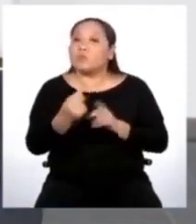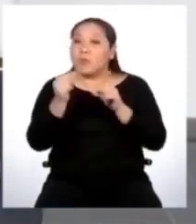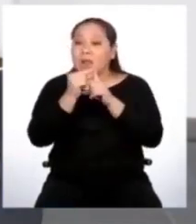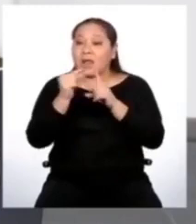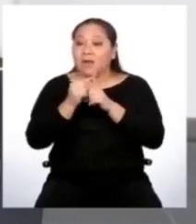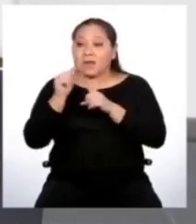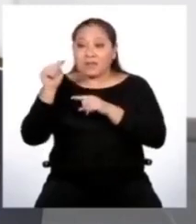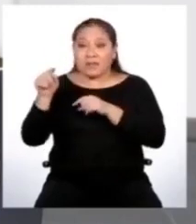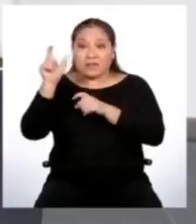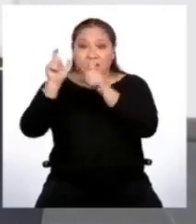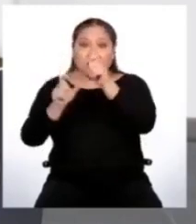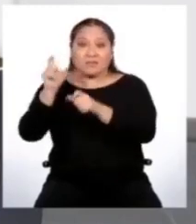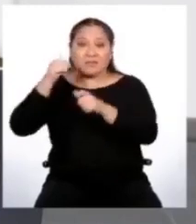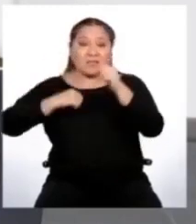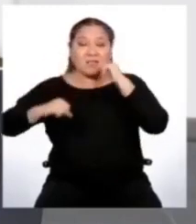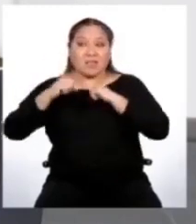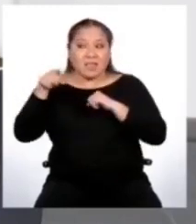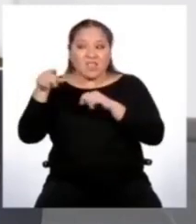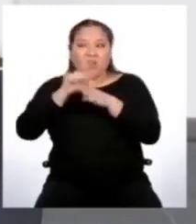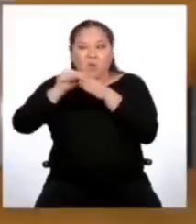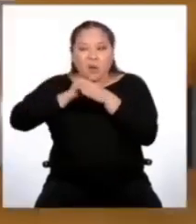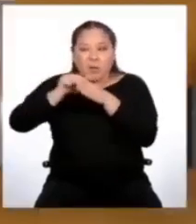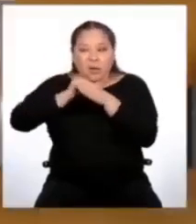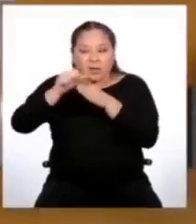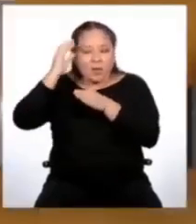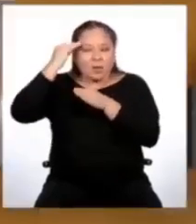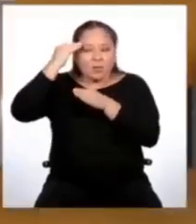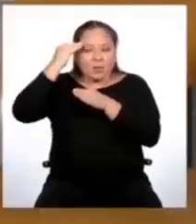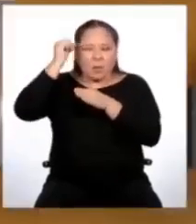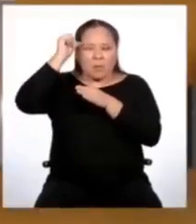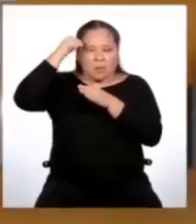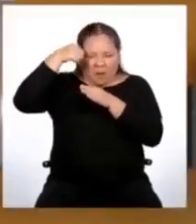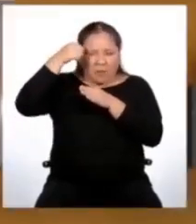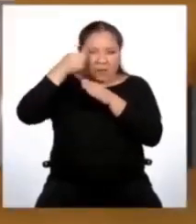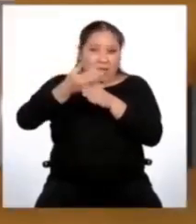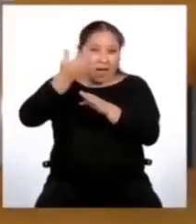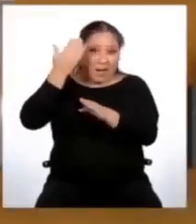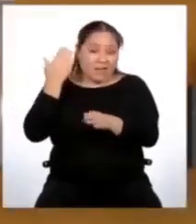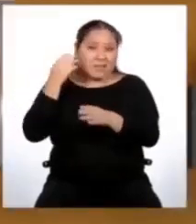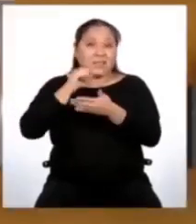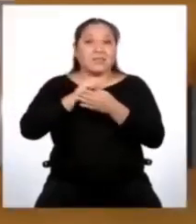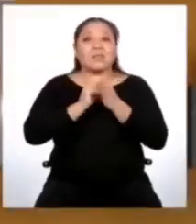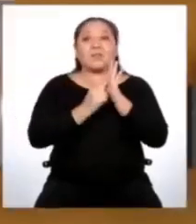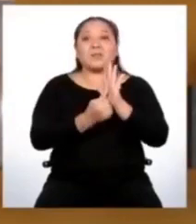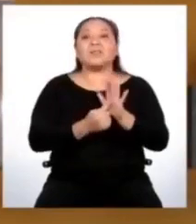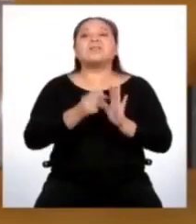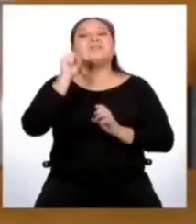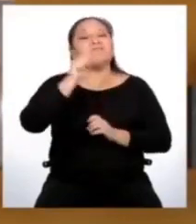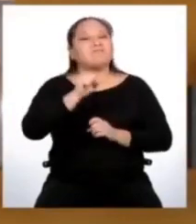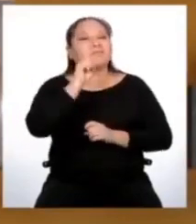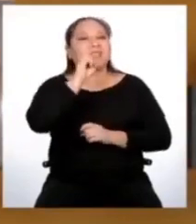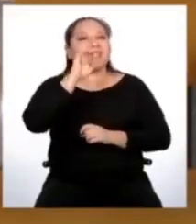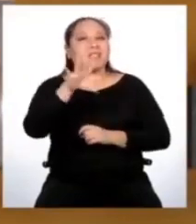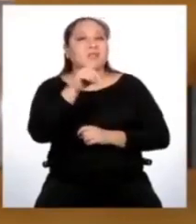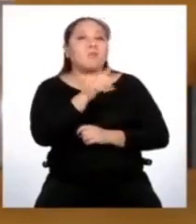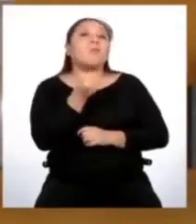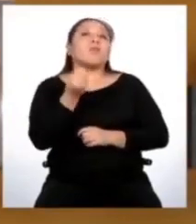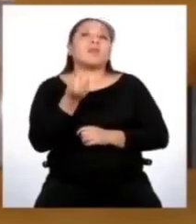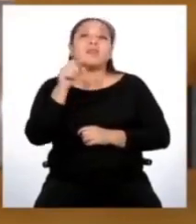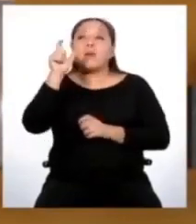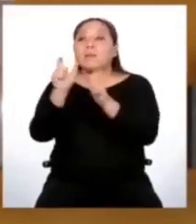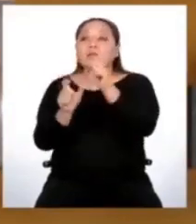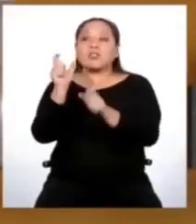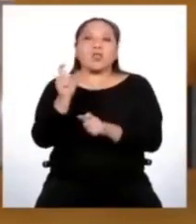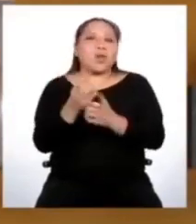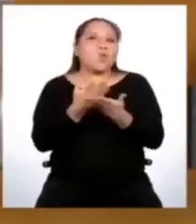ensayarán muchas veces antes de la presentación. Y acabas de mencionar otro componente crucial, porque sin personajes